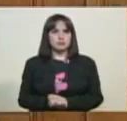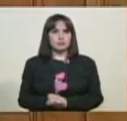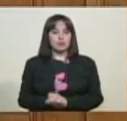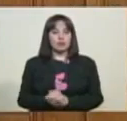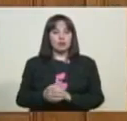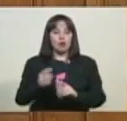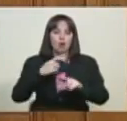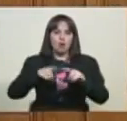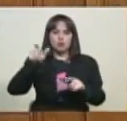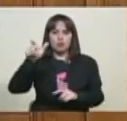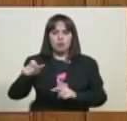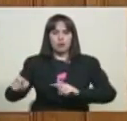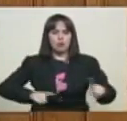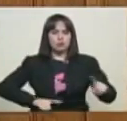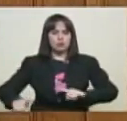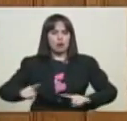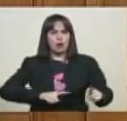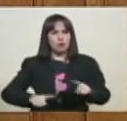contralor general de la República,